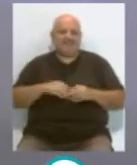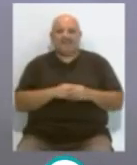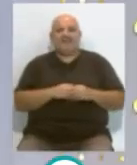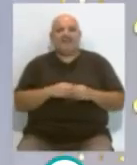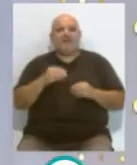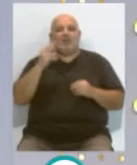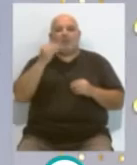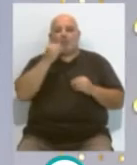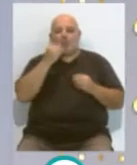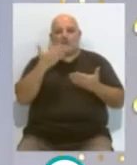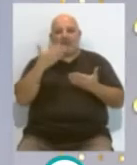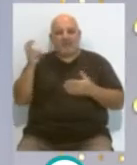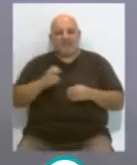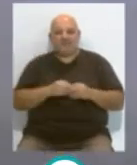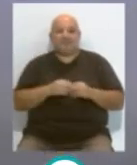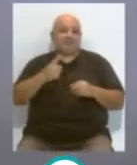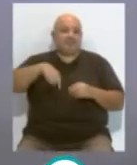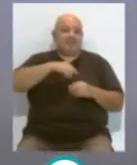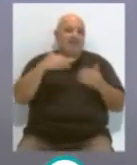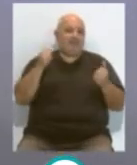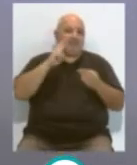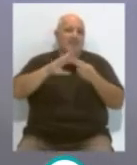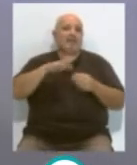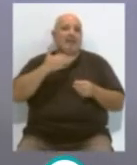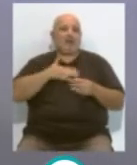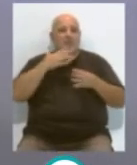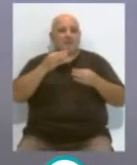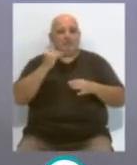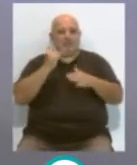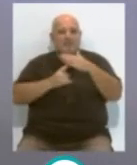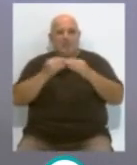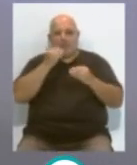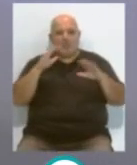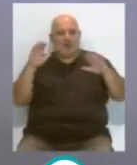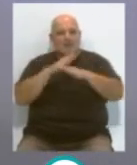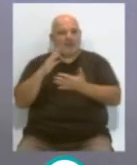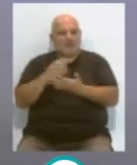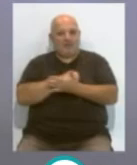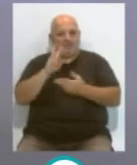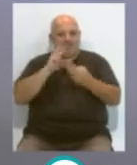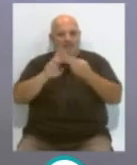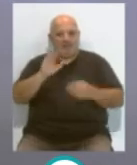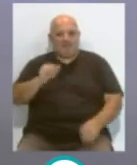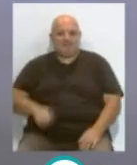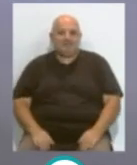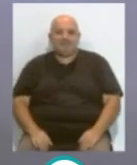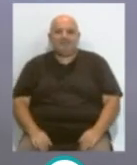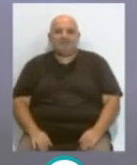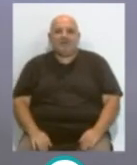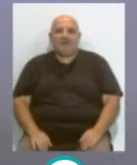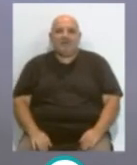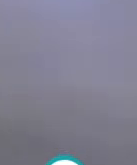José, muchísimas gracias. Muchas gracias a vos. Y nosotros nos despedimos hasta mañana con más Submarino Amarillo. Que tengan una muy buena noche. Hasta luego.